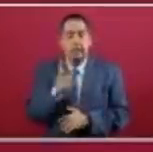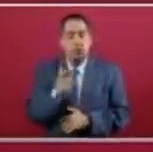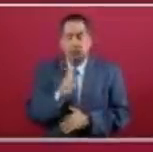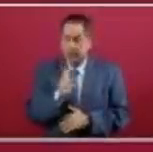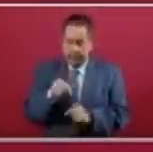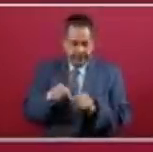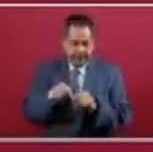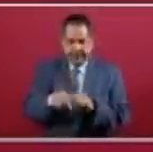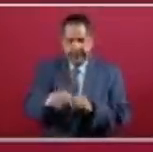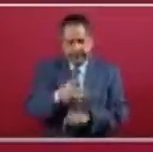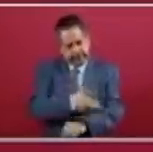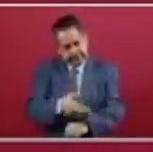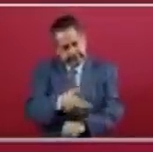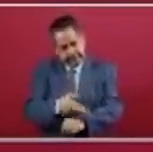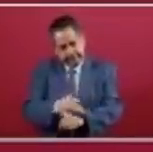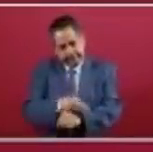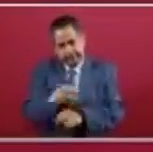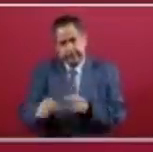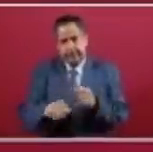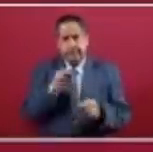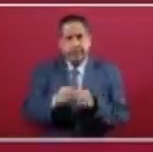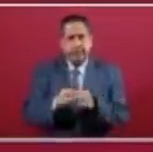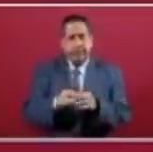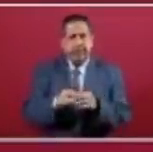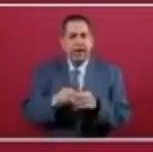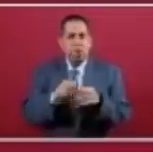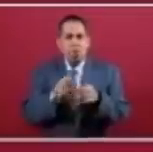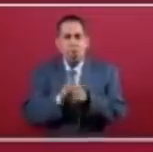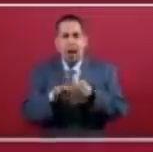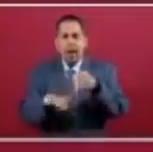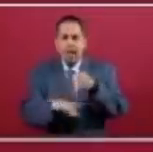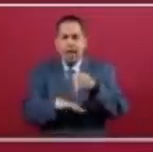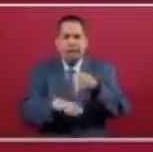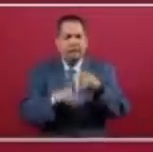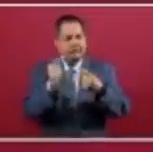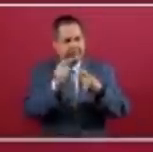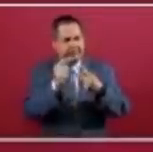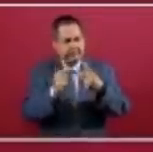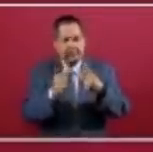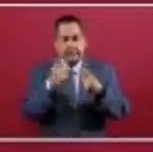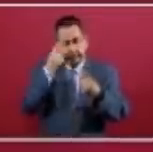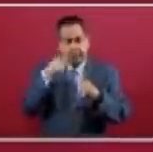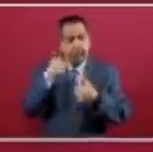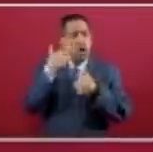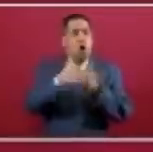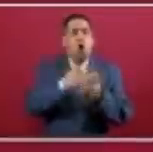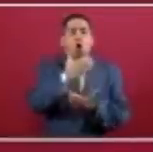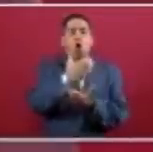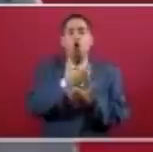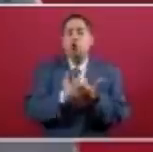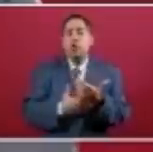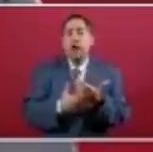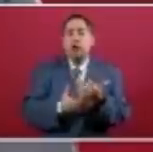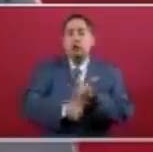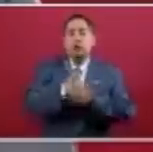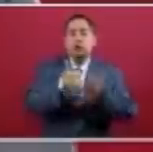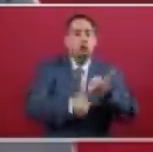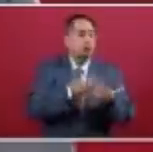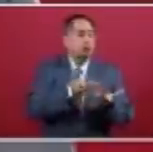terminar de elaborar las bases para las licitaciones.